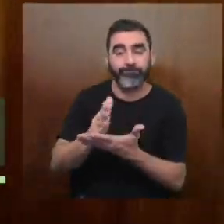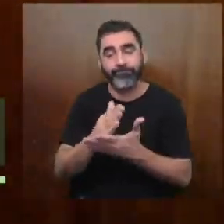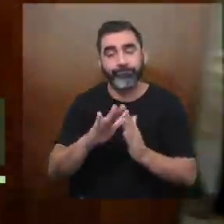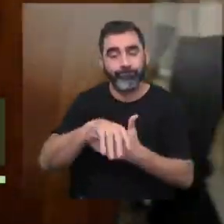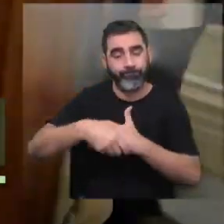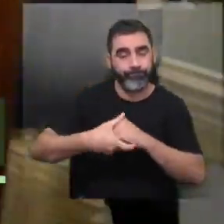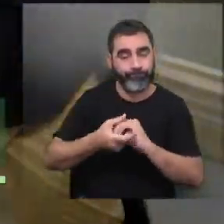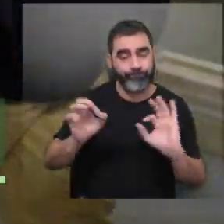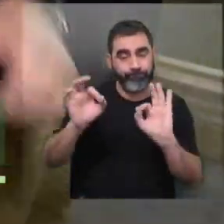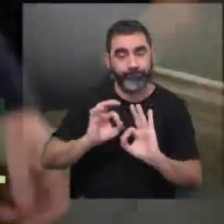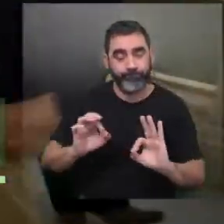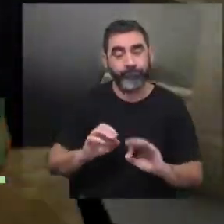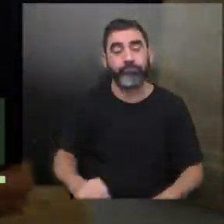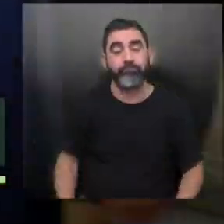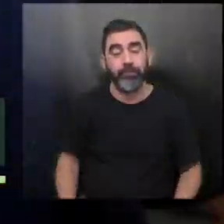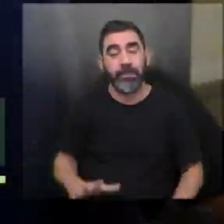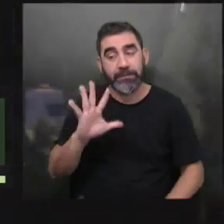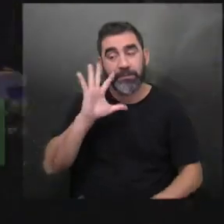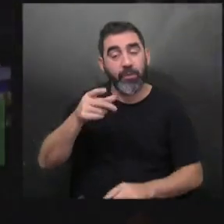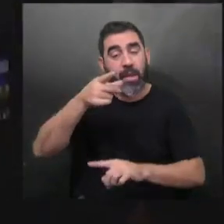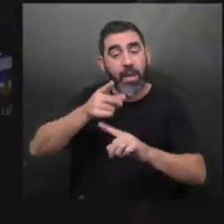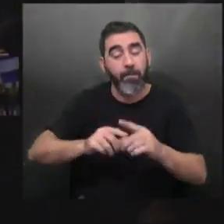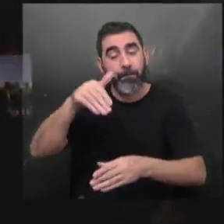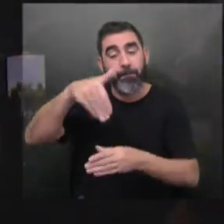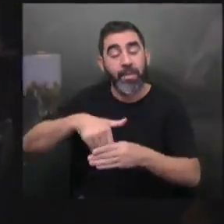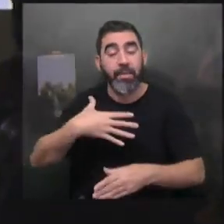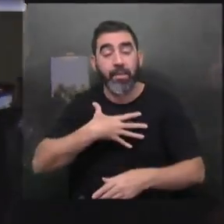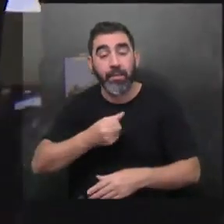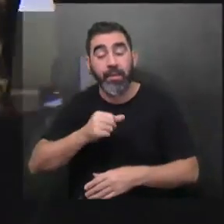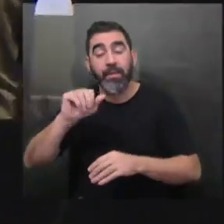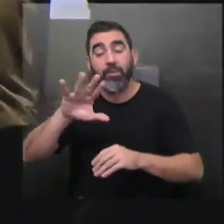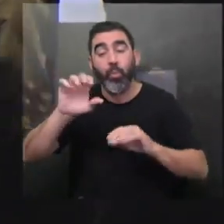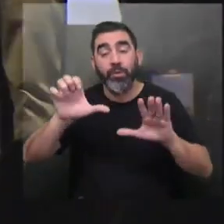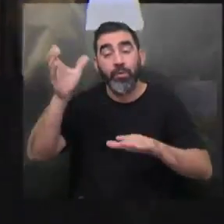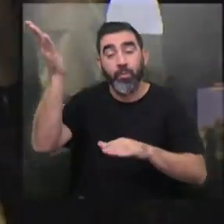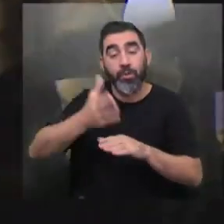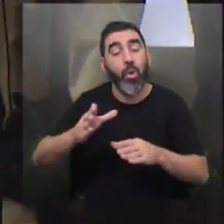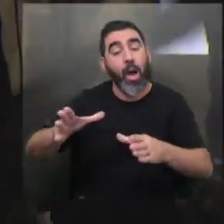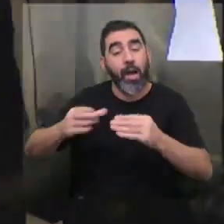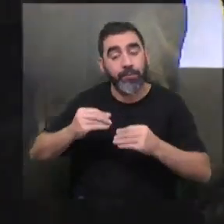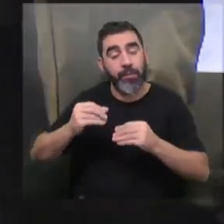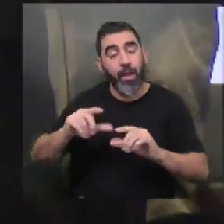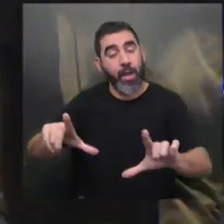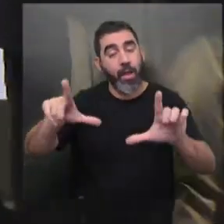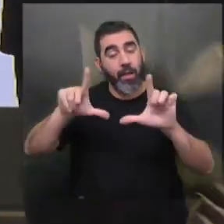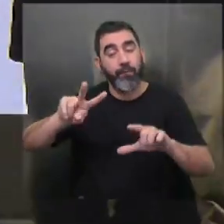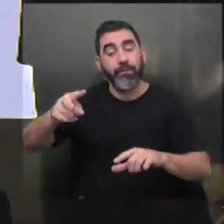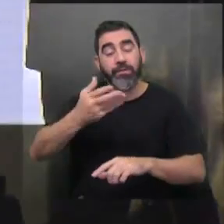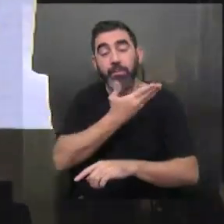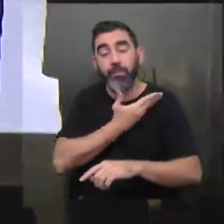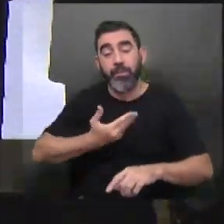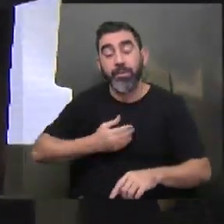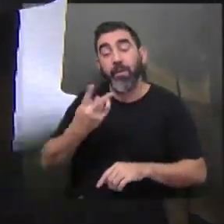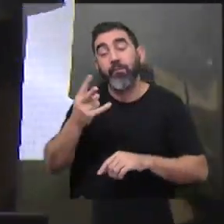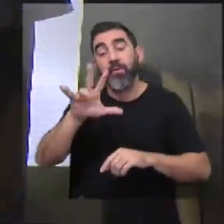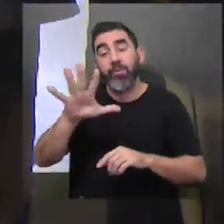opinar esto se reflejan que algo más de la mitad de los votantes blancos 56 la acepta como candidata a vicepresidenta mientras